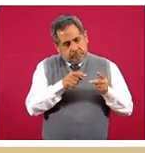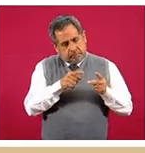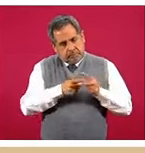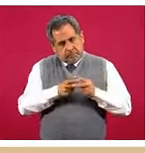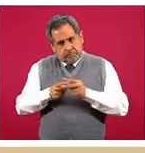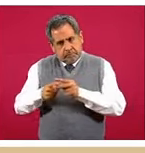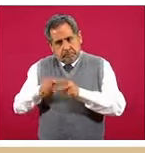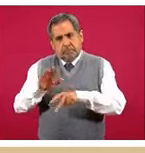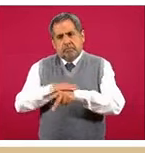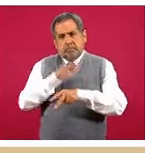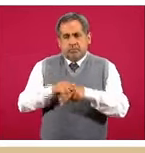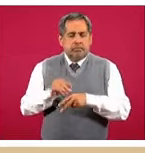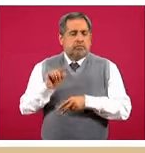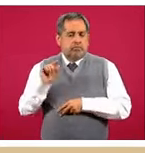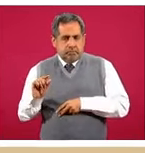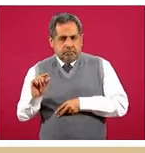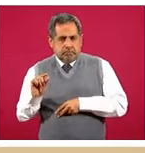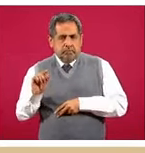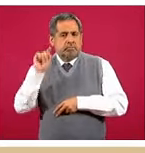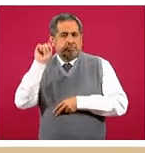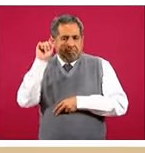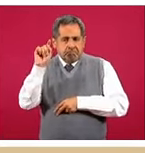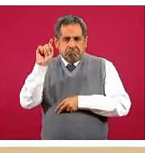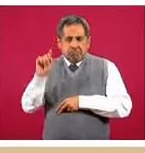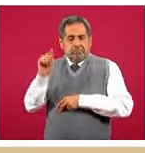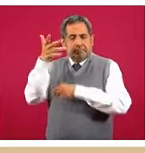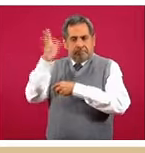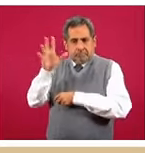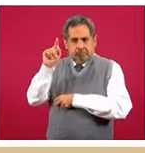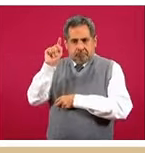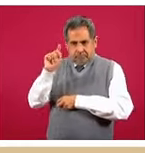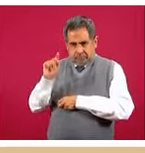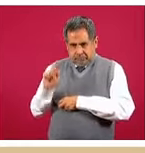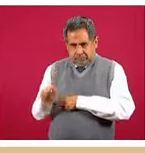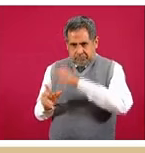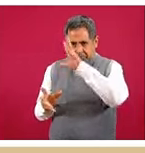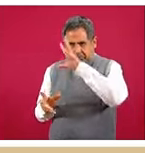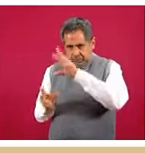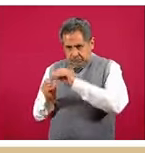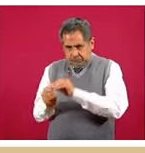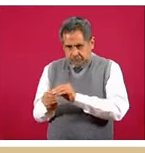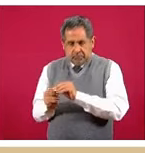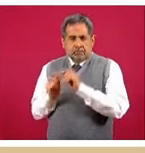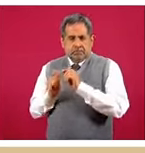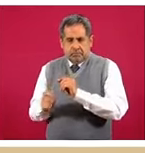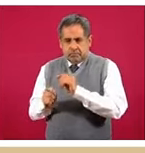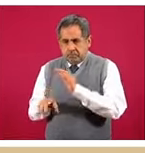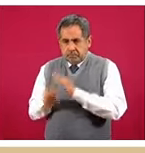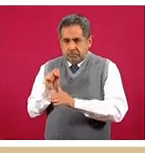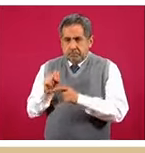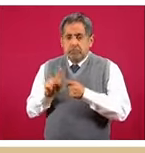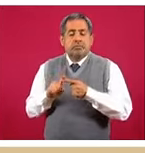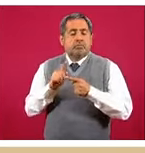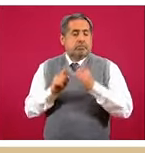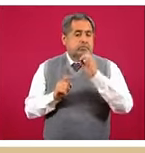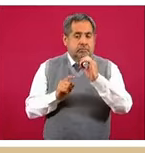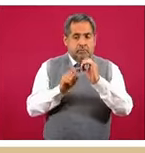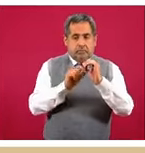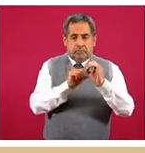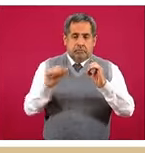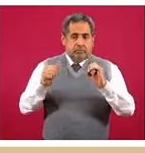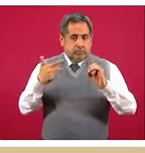4. Se suman los 10 indicadores, se da una estimación final, si suma de 0 a